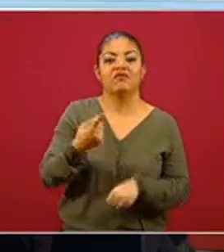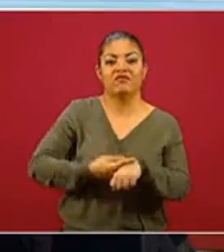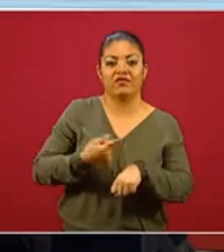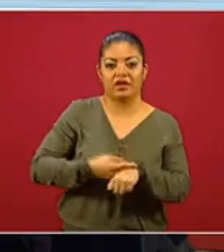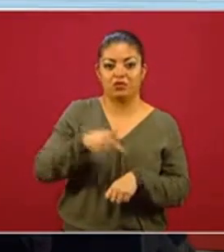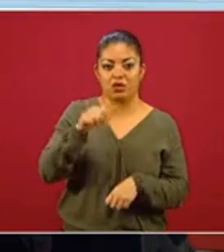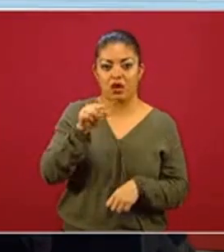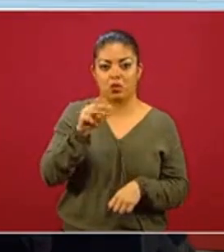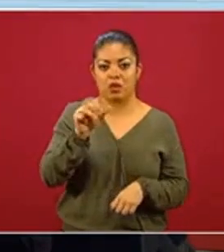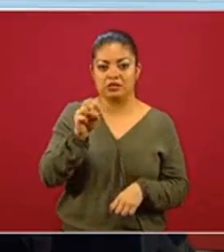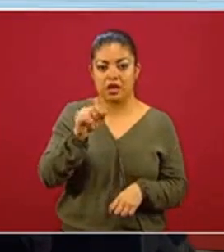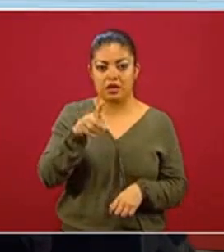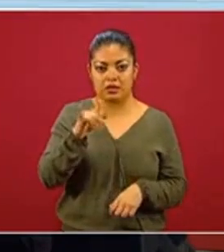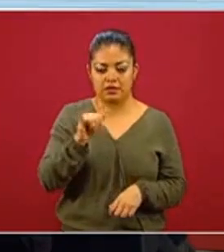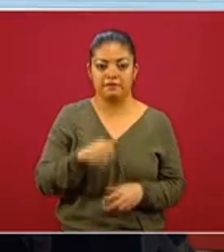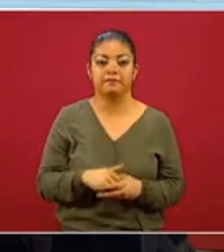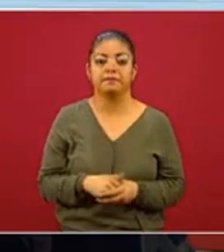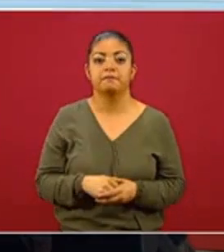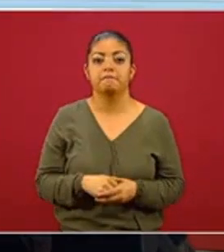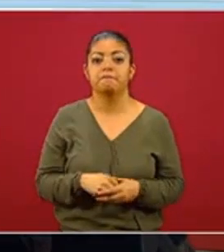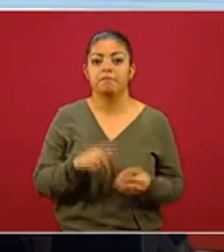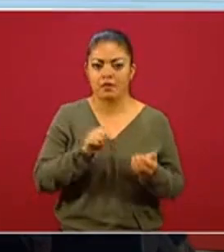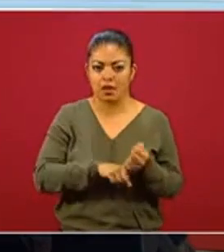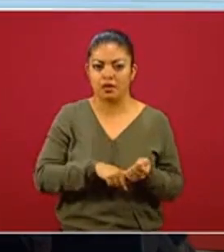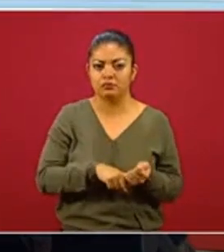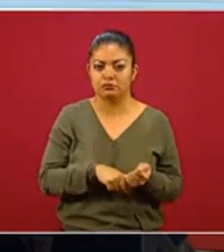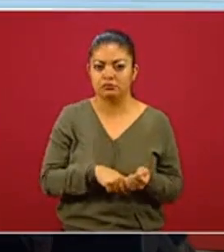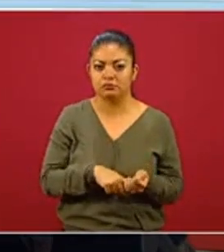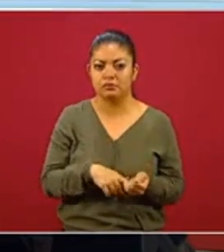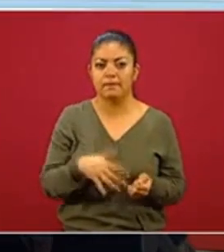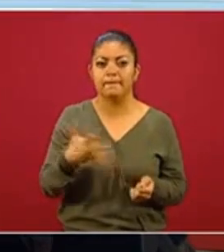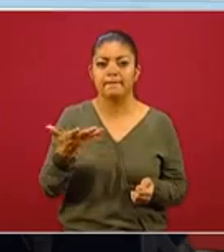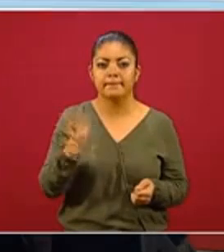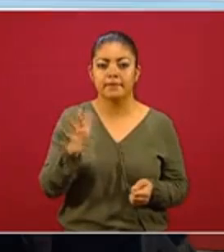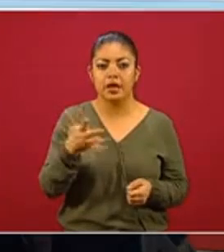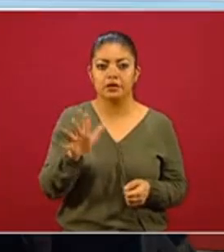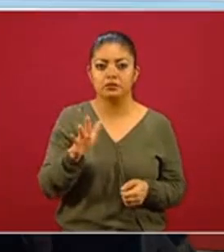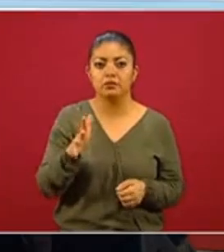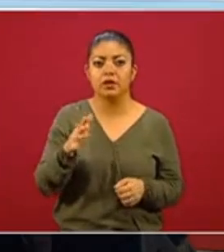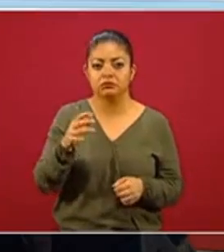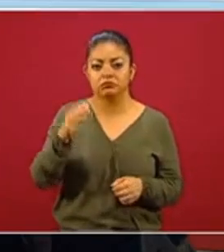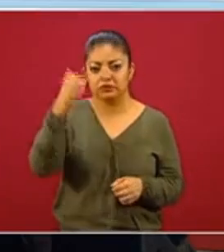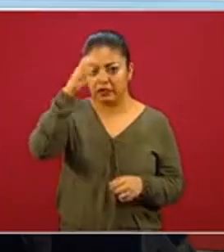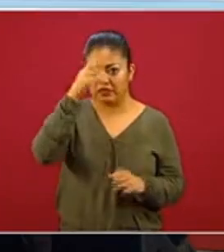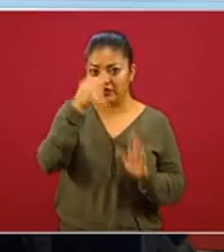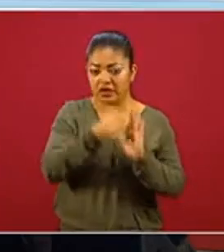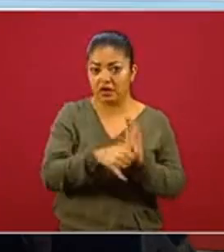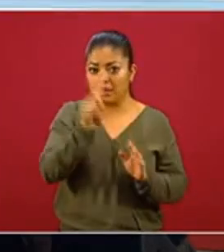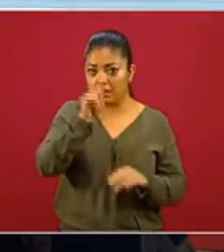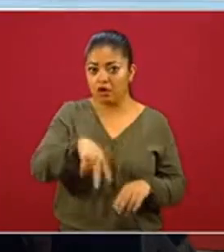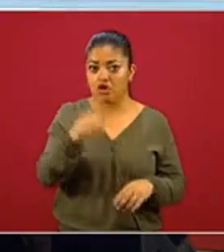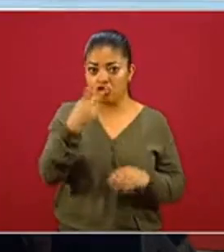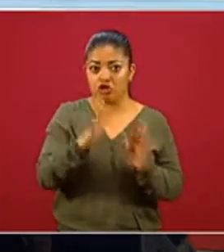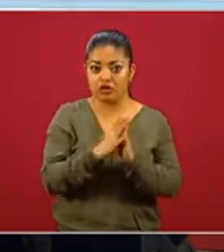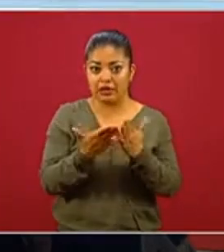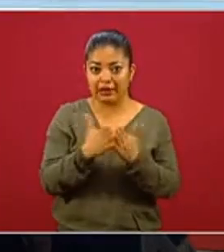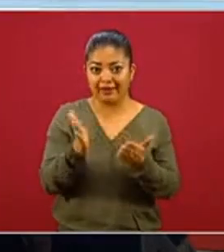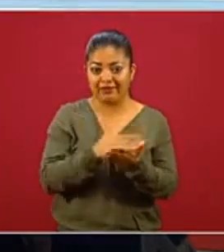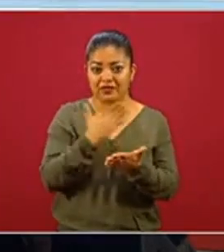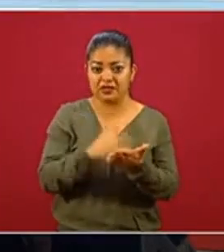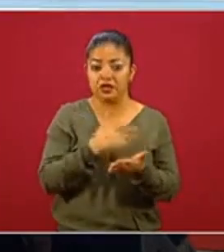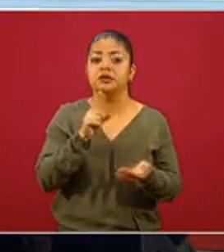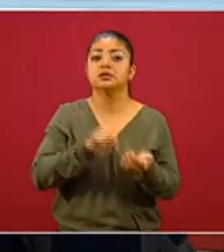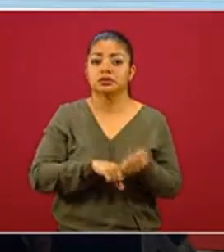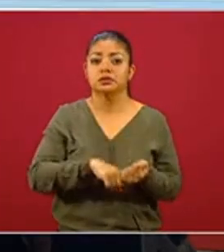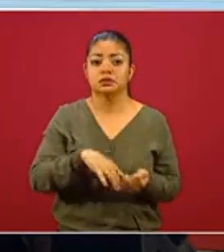caso se han reportado científicamente ya en 2 revistas de divulgación